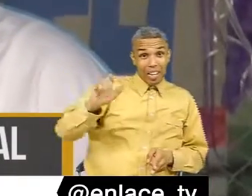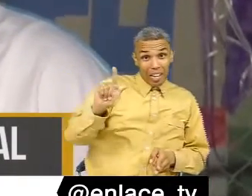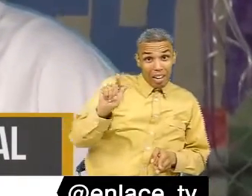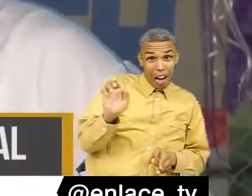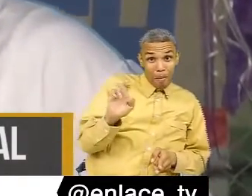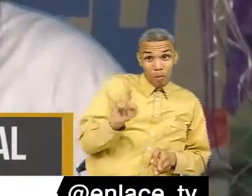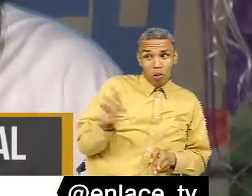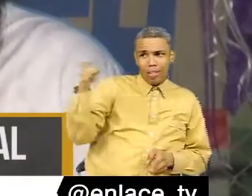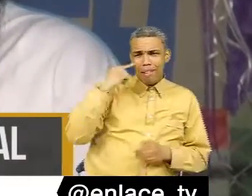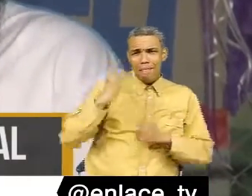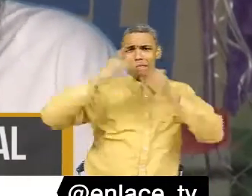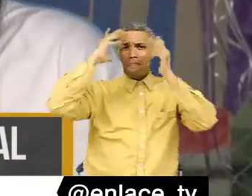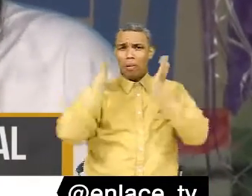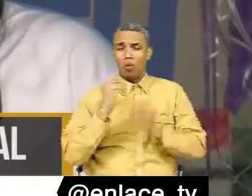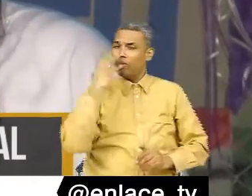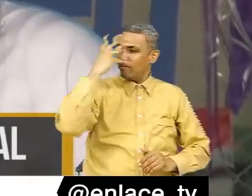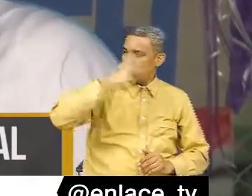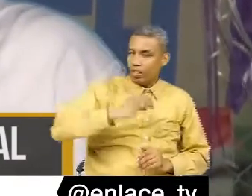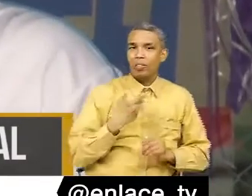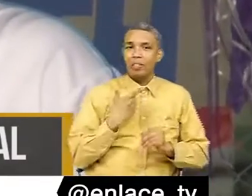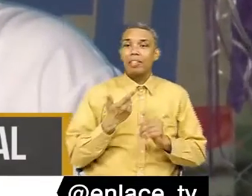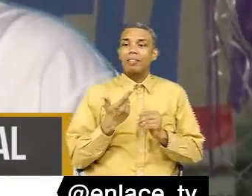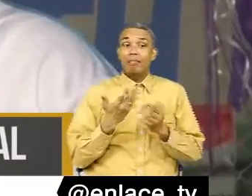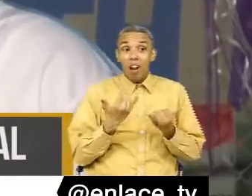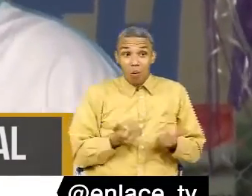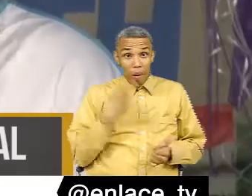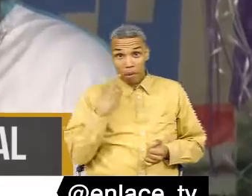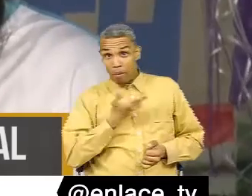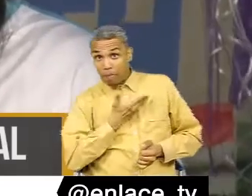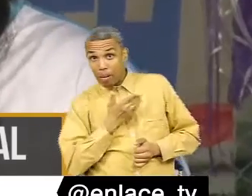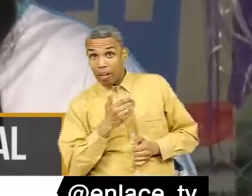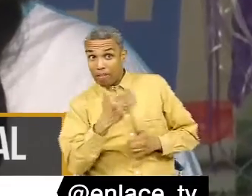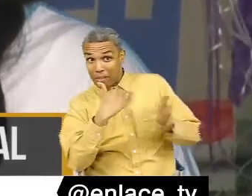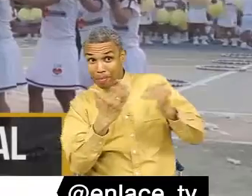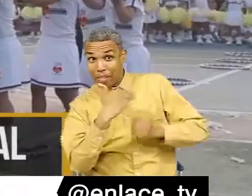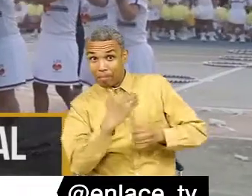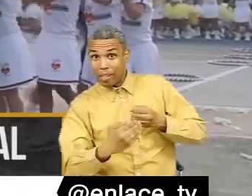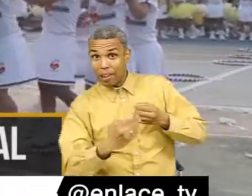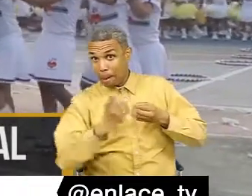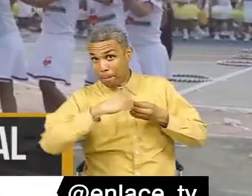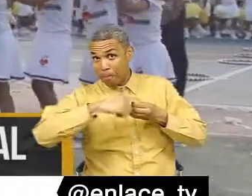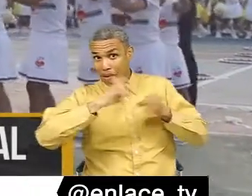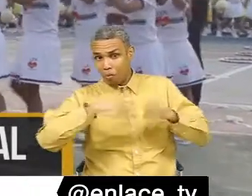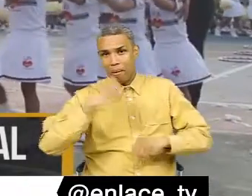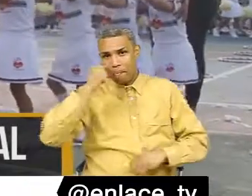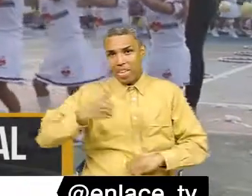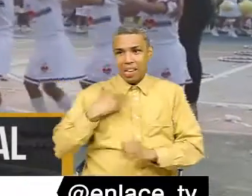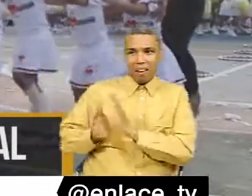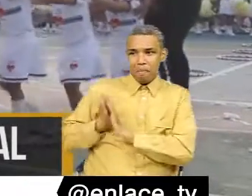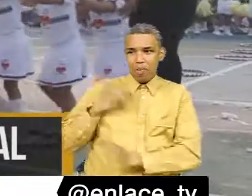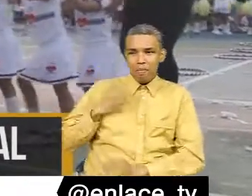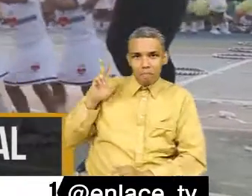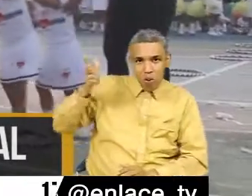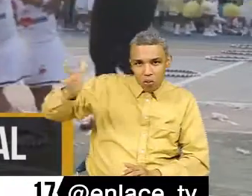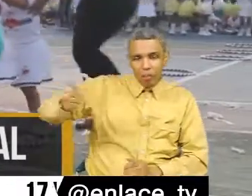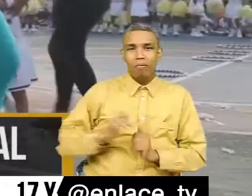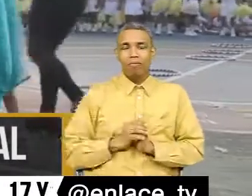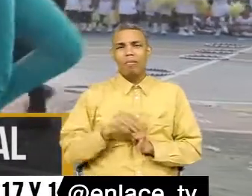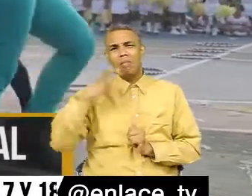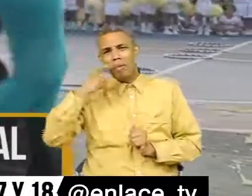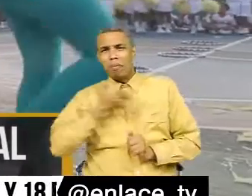Hacienda Nápoles, y pues invitamos también a los papitos que aún no están en nuestro liceo que se vinculen a la institución. Cientos de niños y niñas, padres de